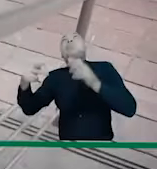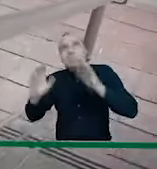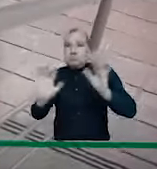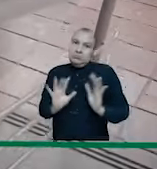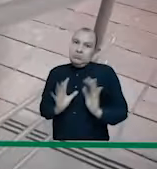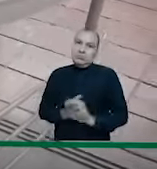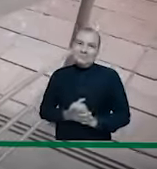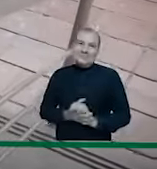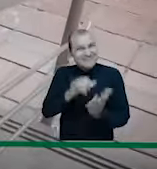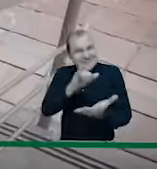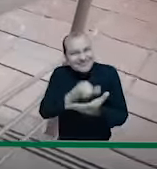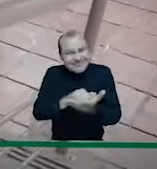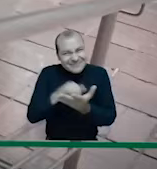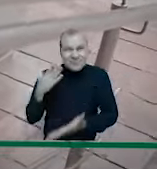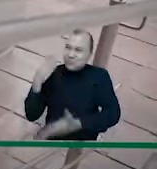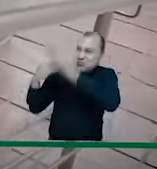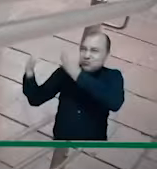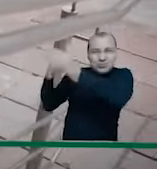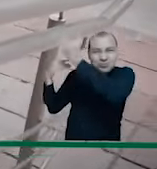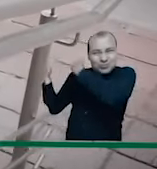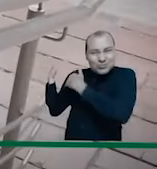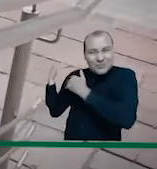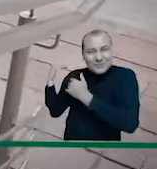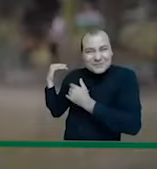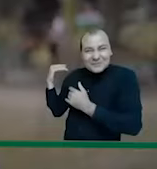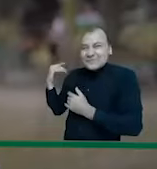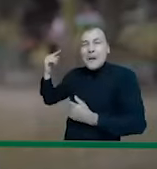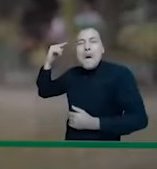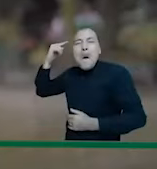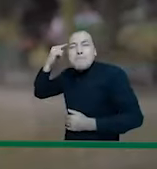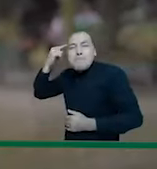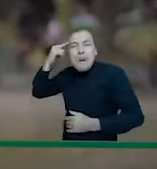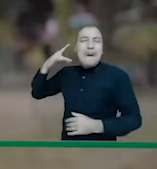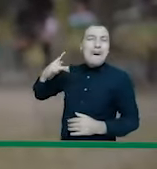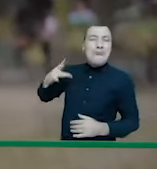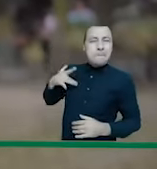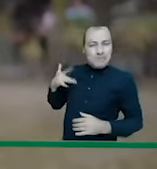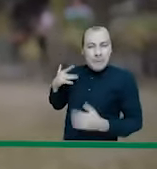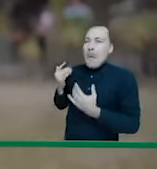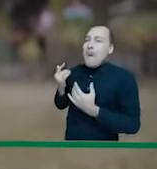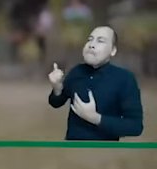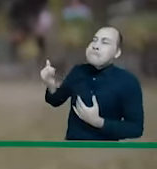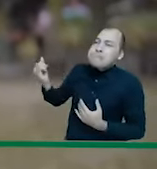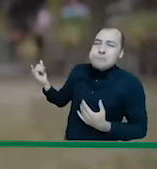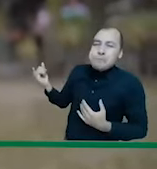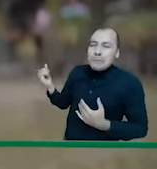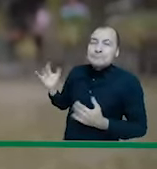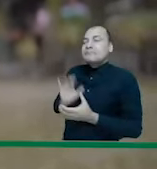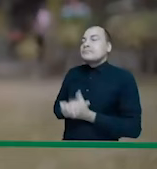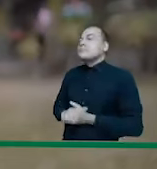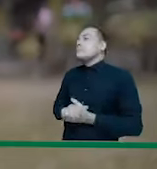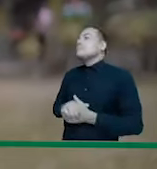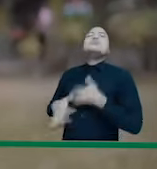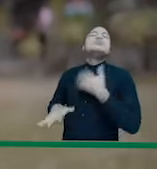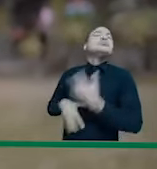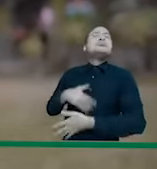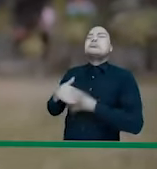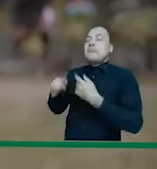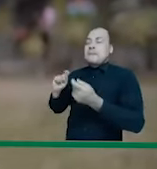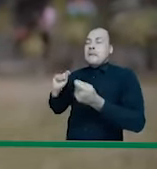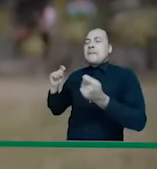peligro su vida yéndose a esa fuente de agua, ¿sí? Entonces, miren lo que hablábamos al comienzo de cómo